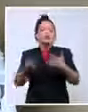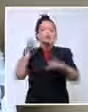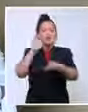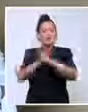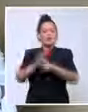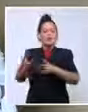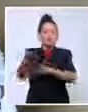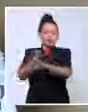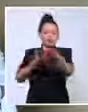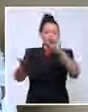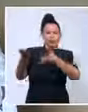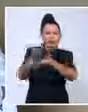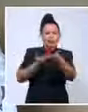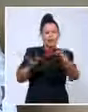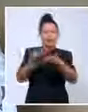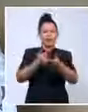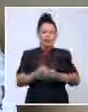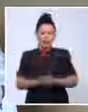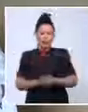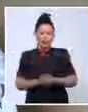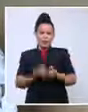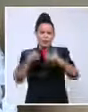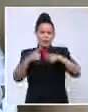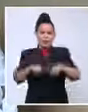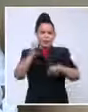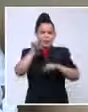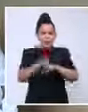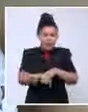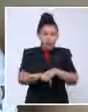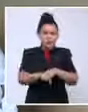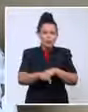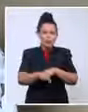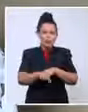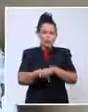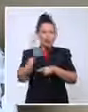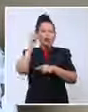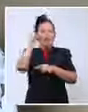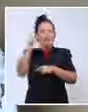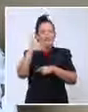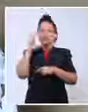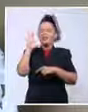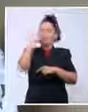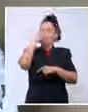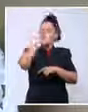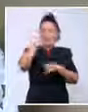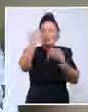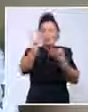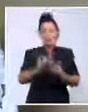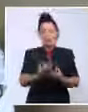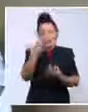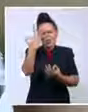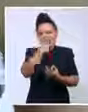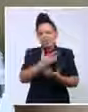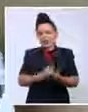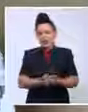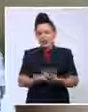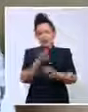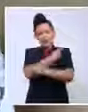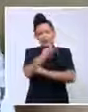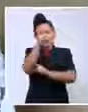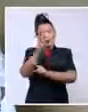mundo esta posibilidad el docente también ha dejado una una gran un gran agradecimiento